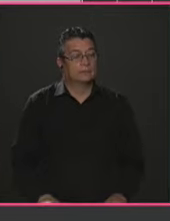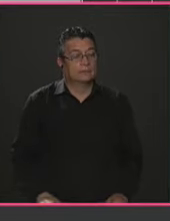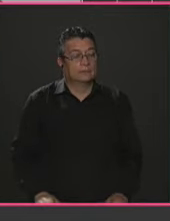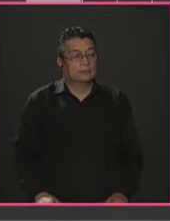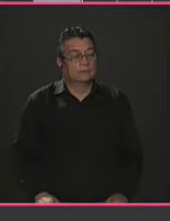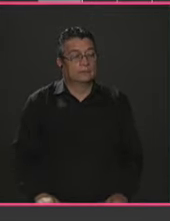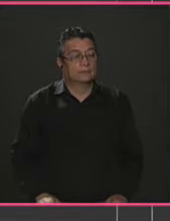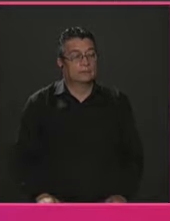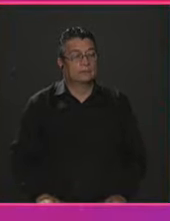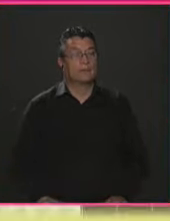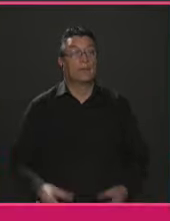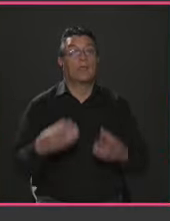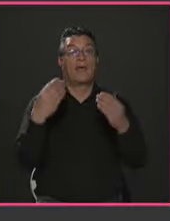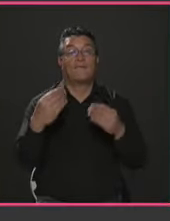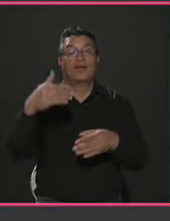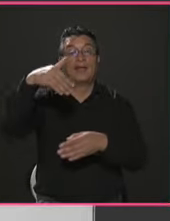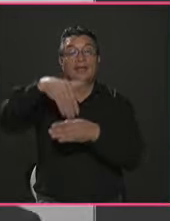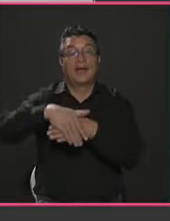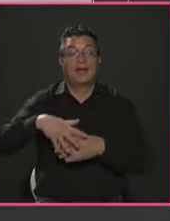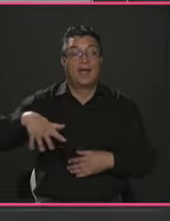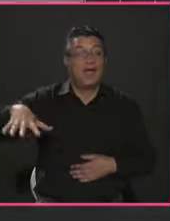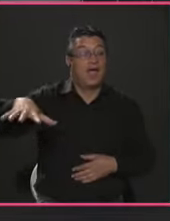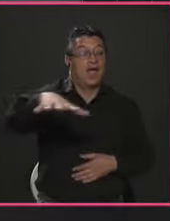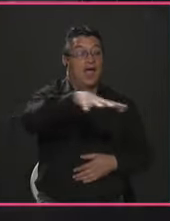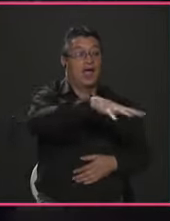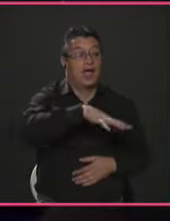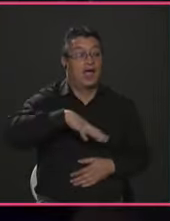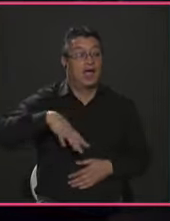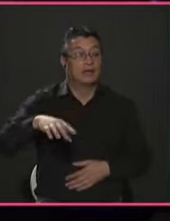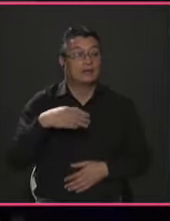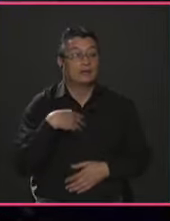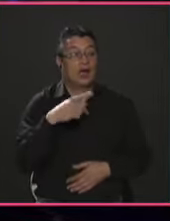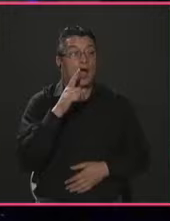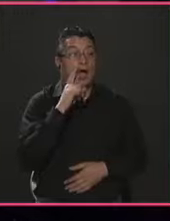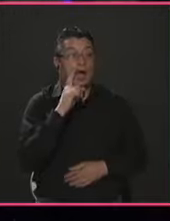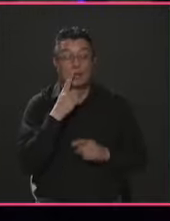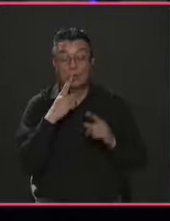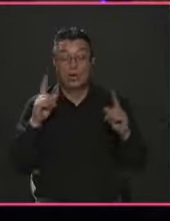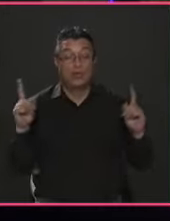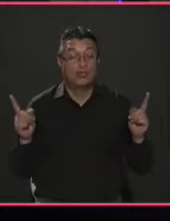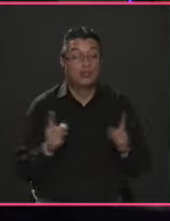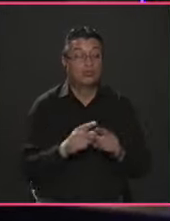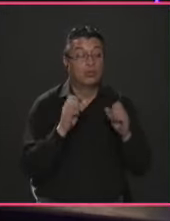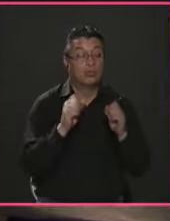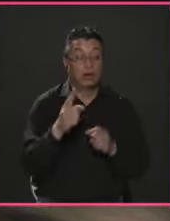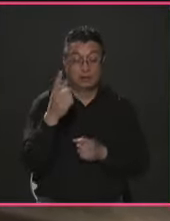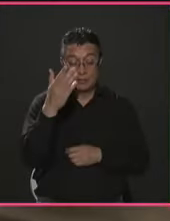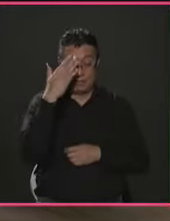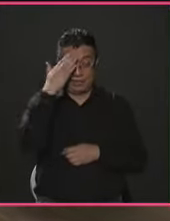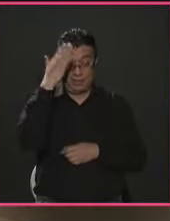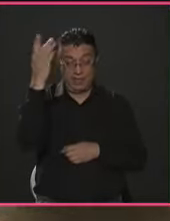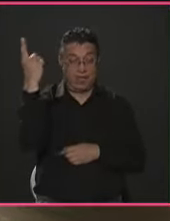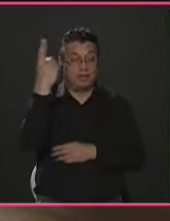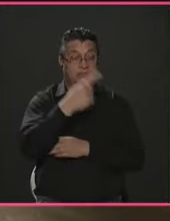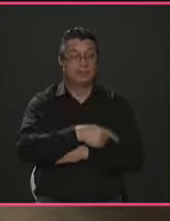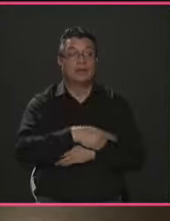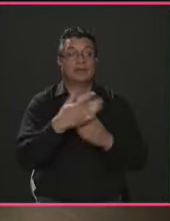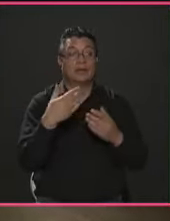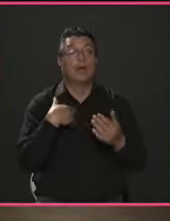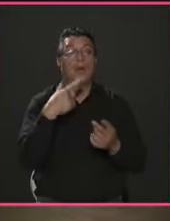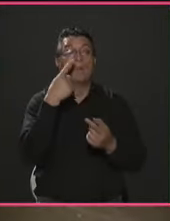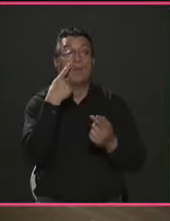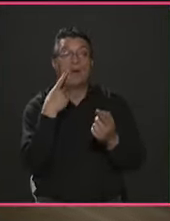atkinson Buenas tardes a todos si hay si hay un resumen que uno puede hacer toda esta jornada es que hemos básicamente estado